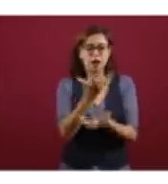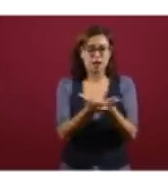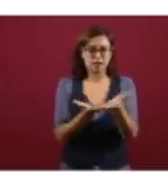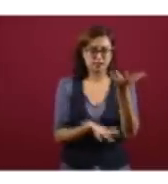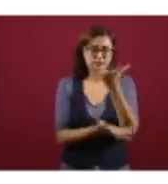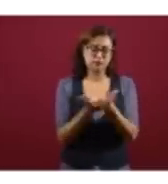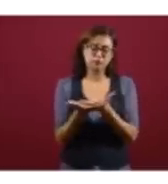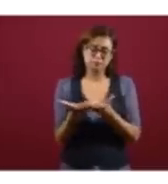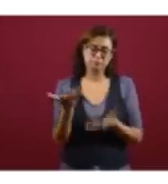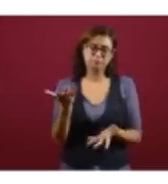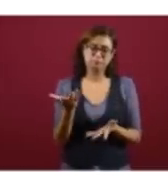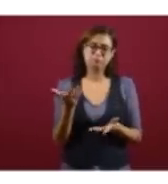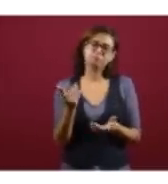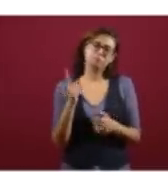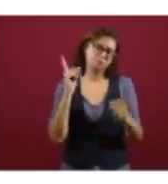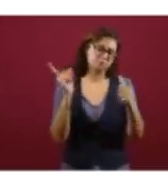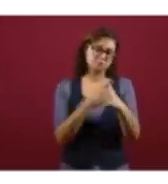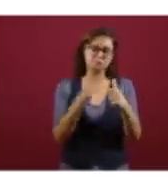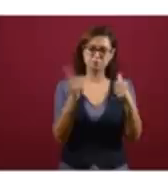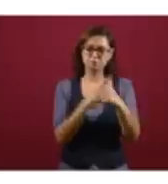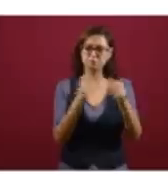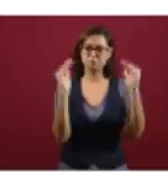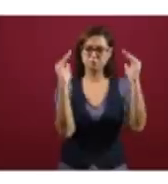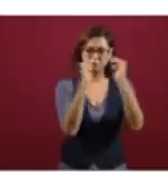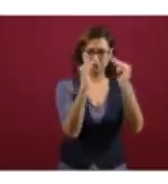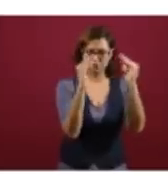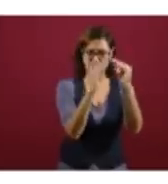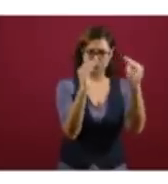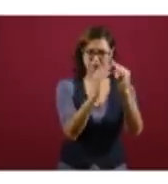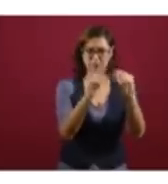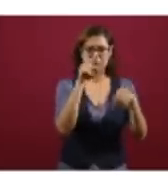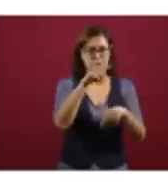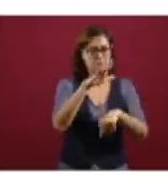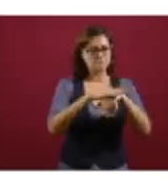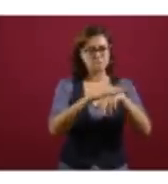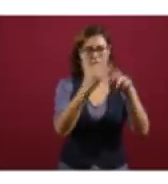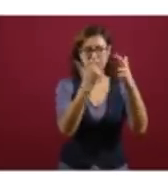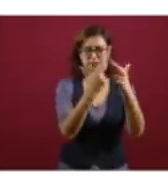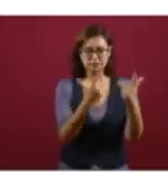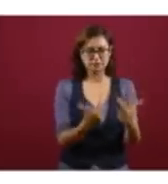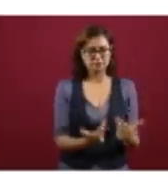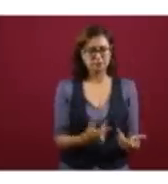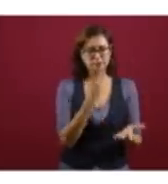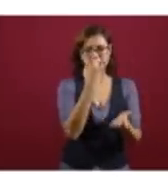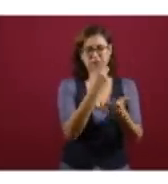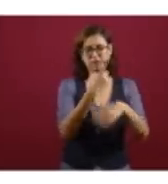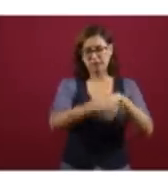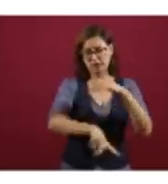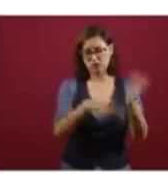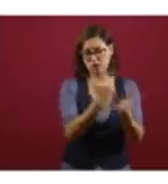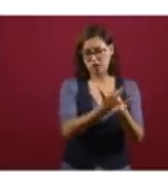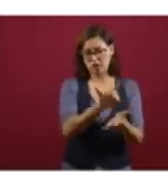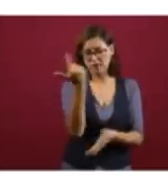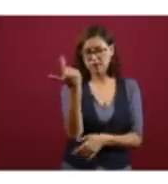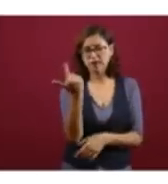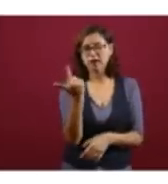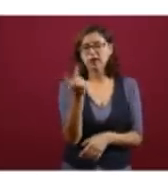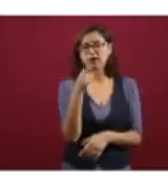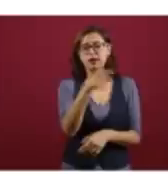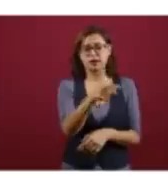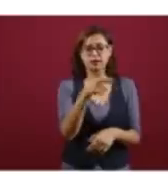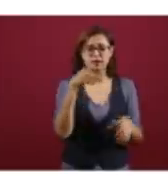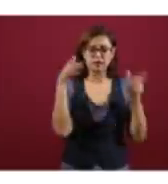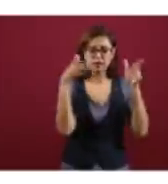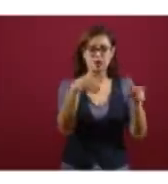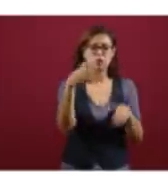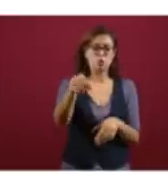refieren precisamente a la vivienda, que fue el sector en donde hubo los mayores daños, principalmente en Oaxaca